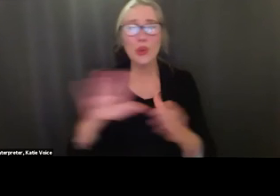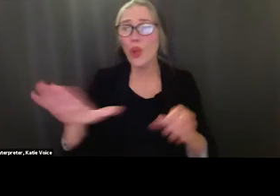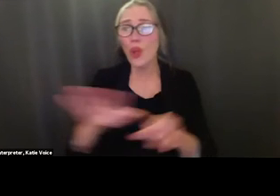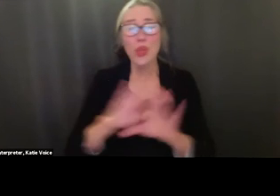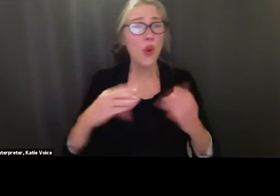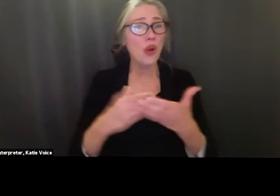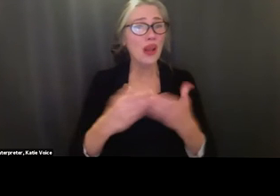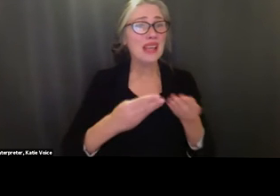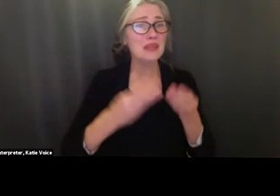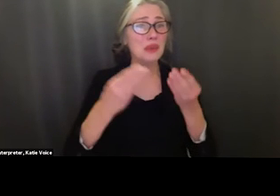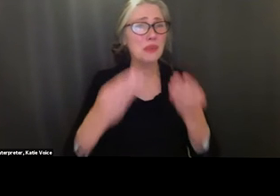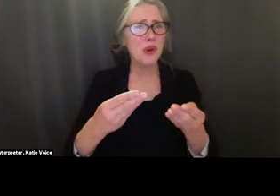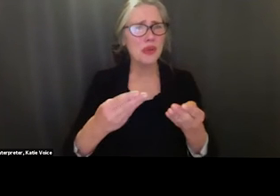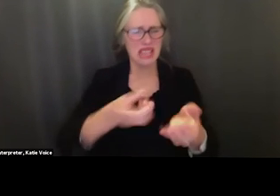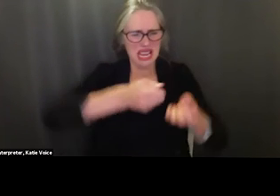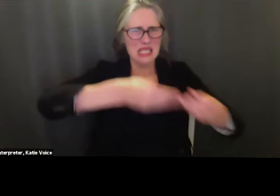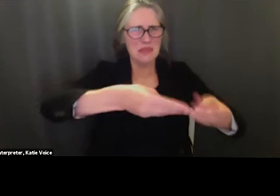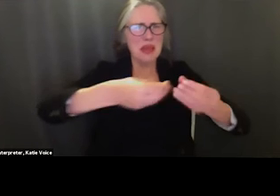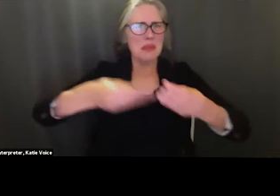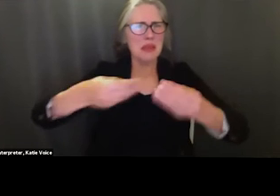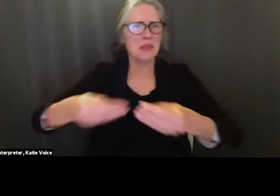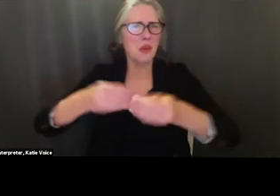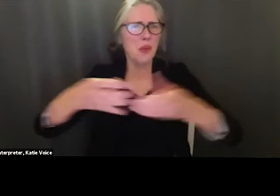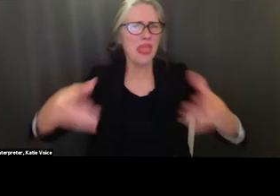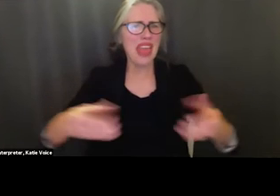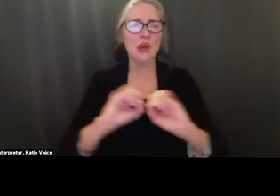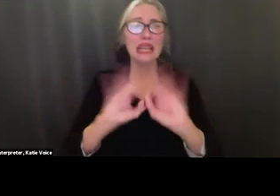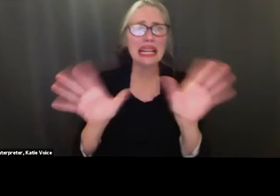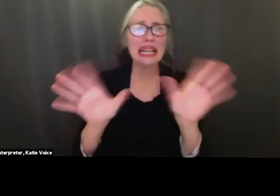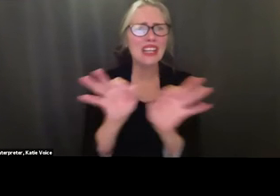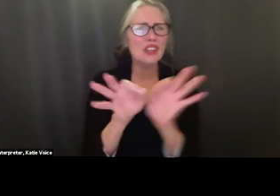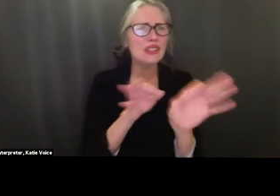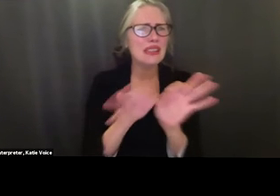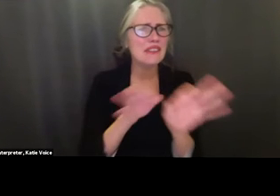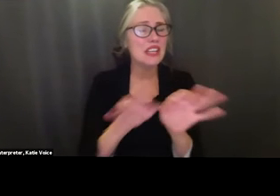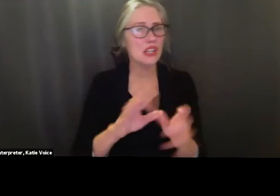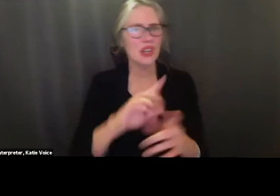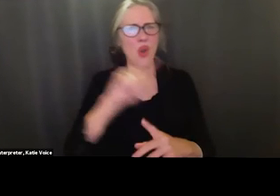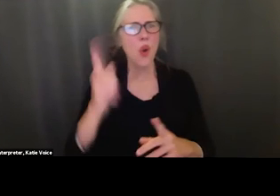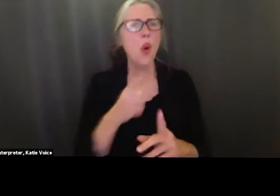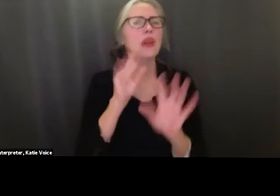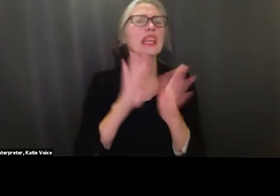muchos gastos que no tienen una definición clara, solamente unas descripciones de las metas.